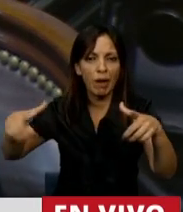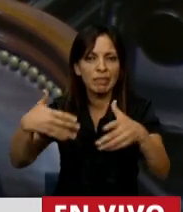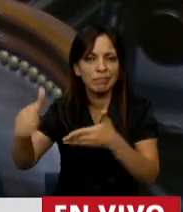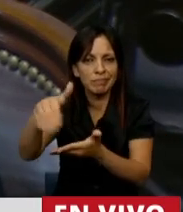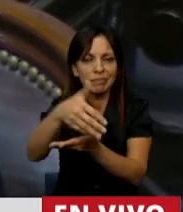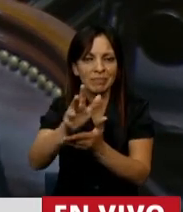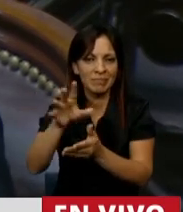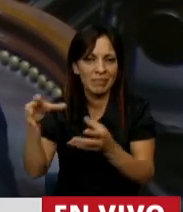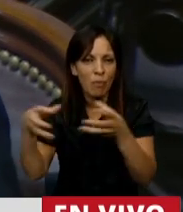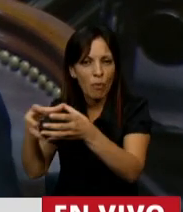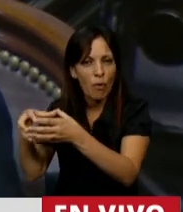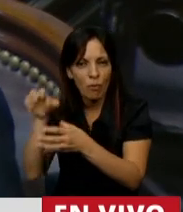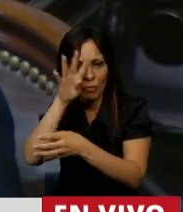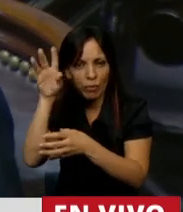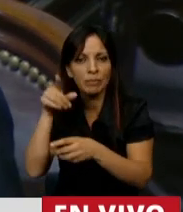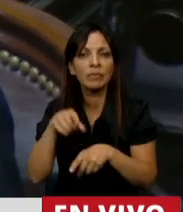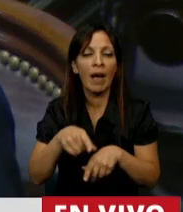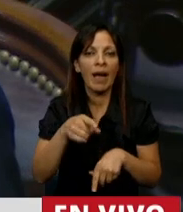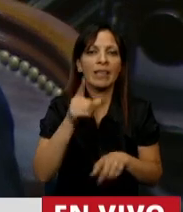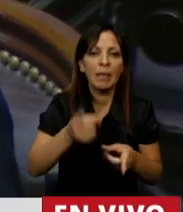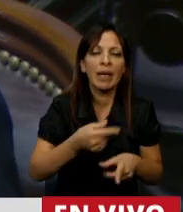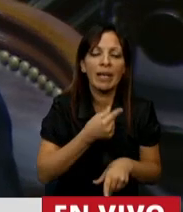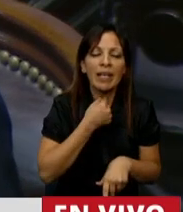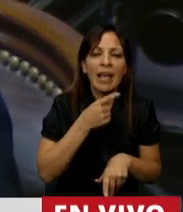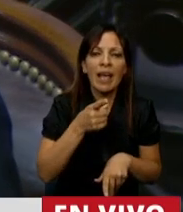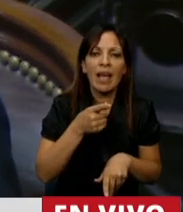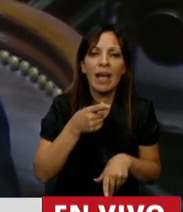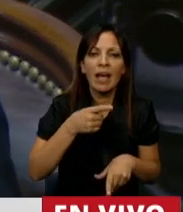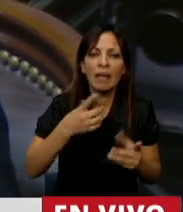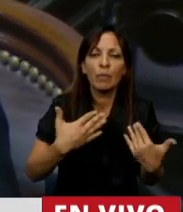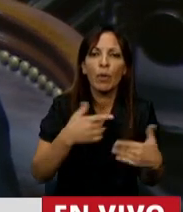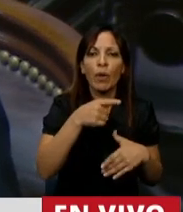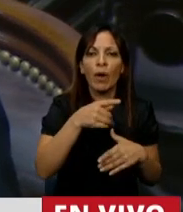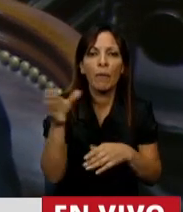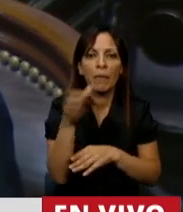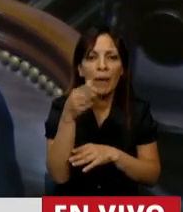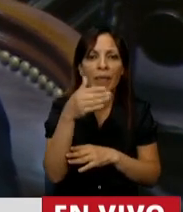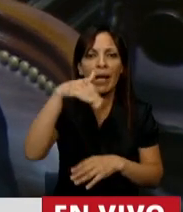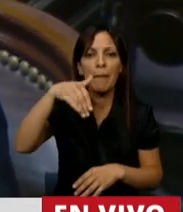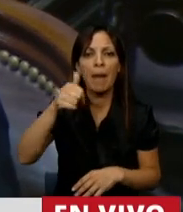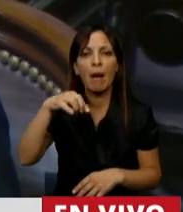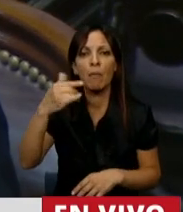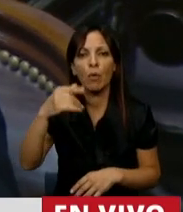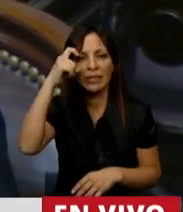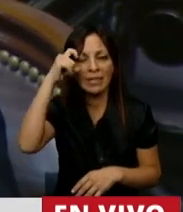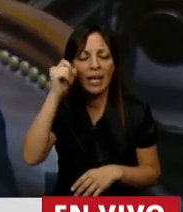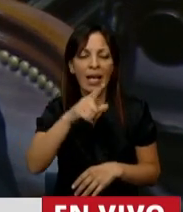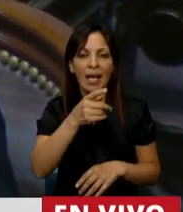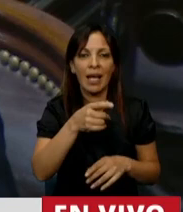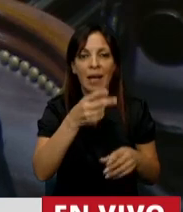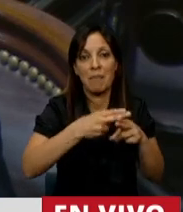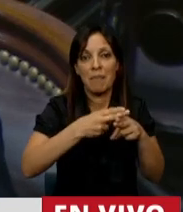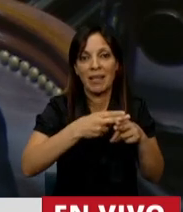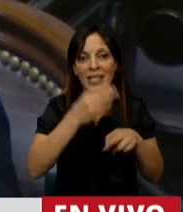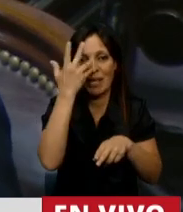derechos hizo posible que se hice el Guenufoye, la bandera mapuche, en la Plaza San Martín